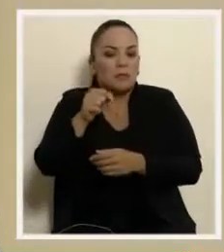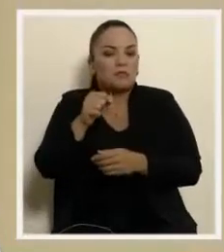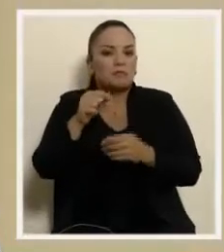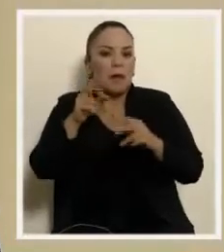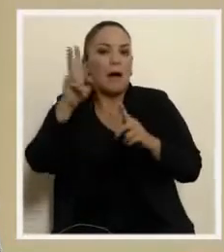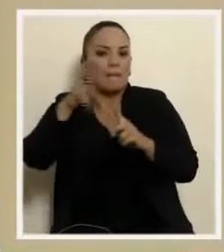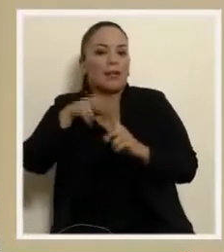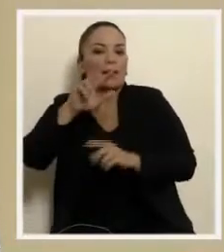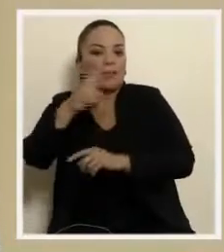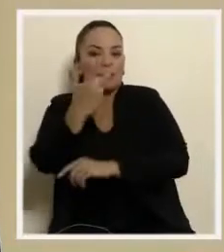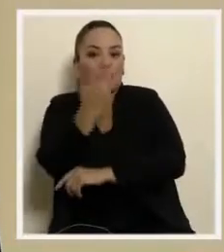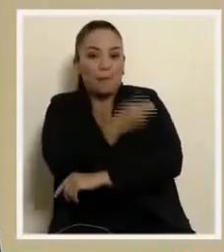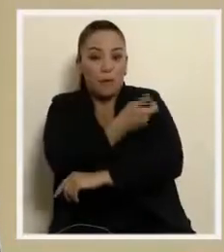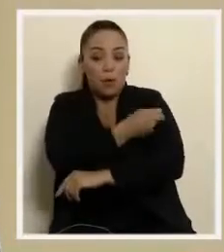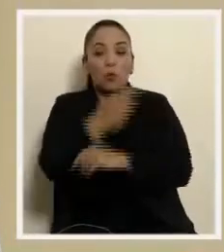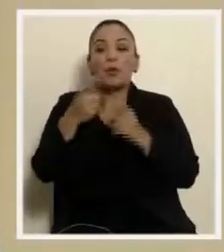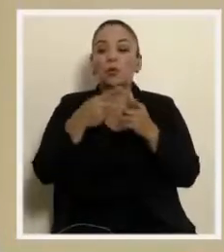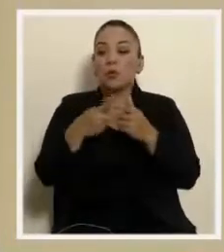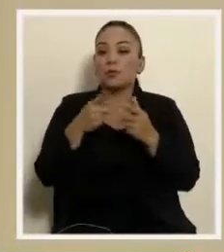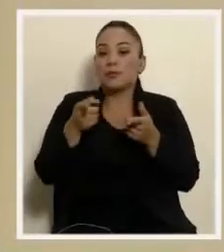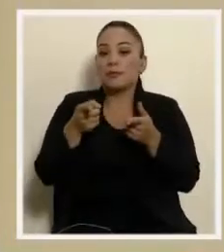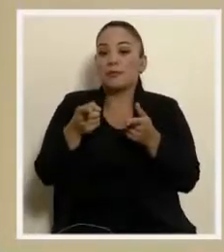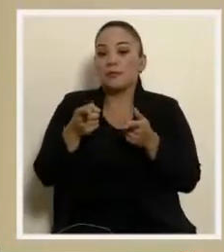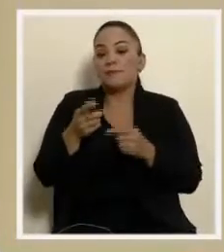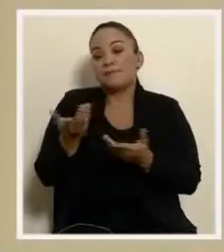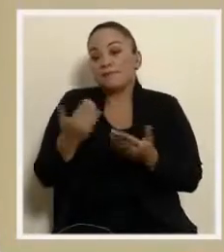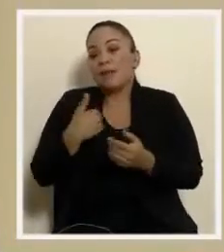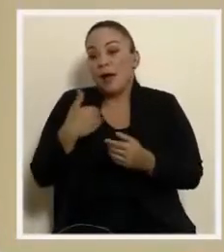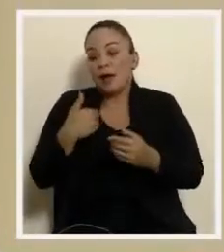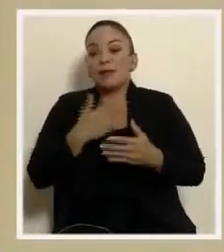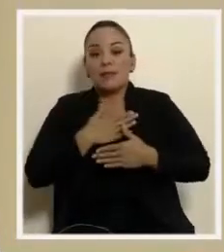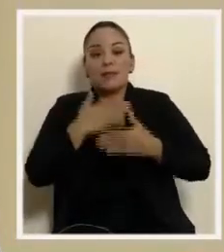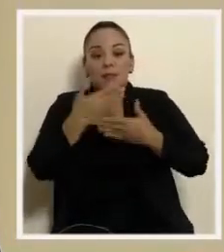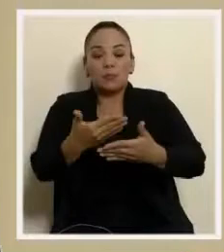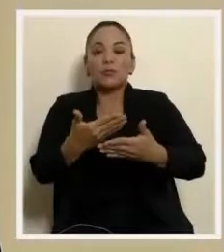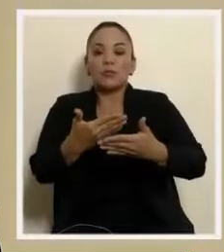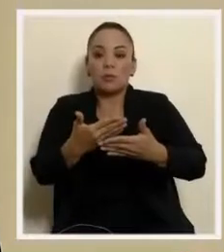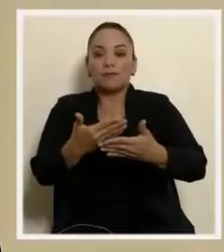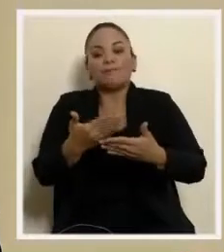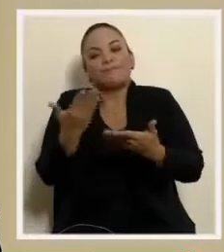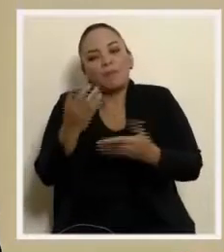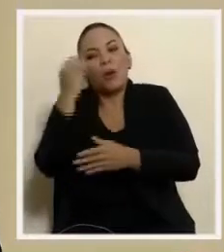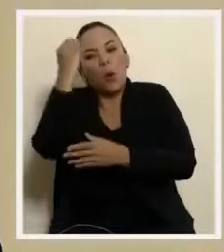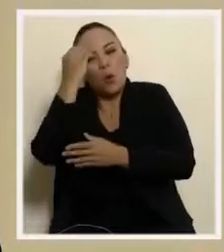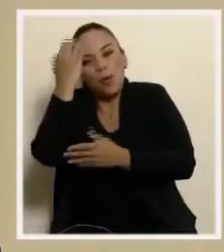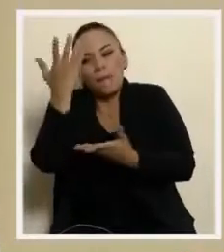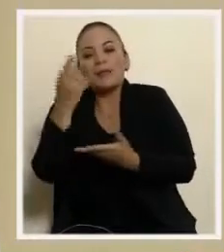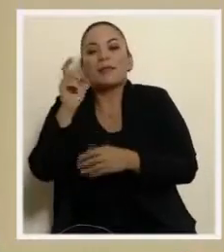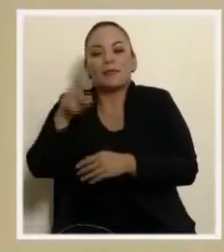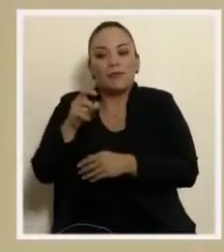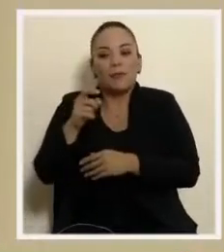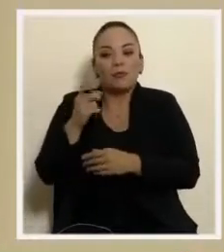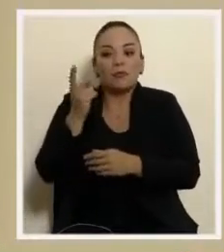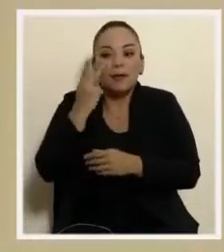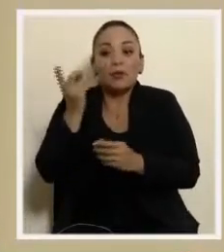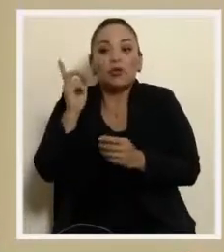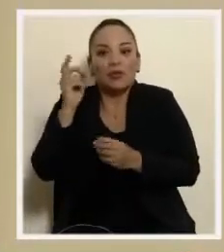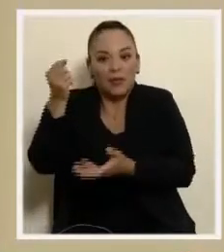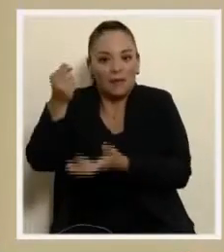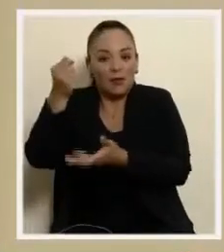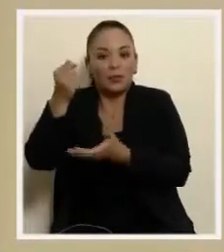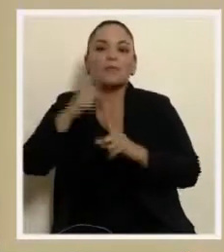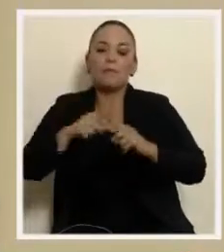vacuna, sí existe la disposición. Obviamente tendremos que identificar los recursos, pero sí existe